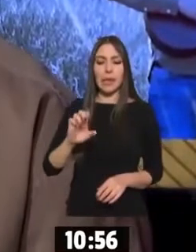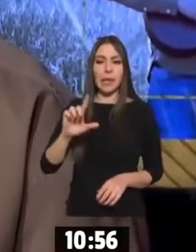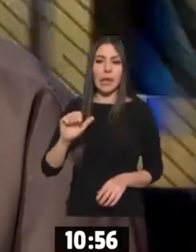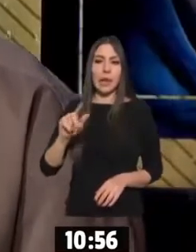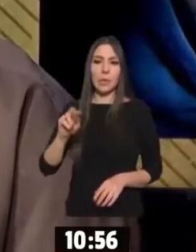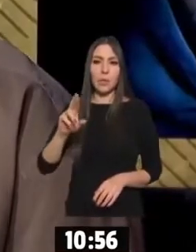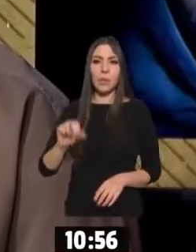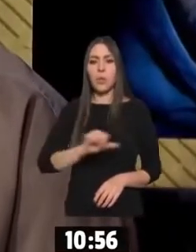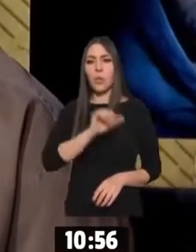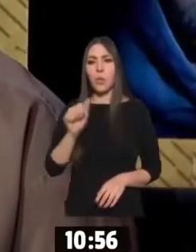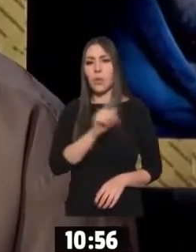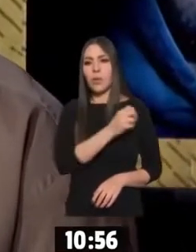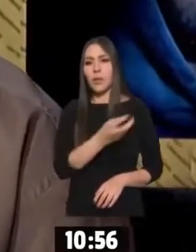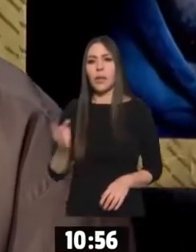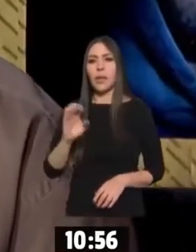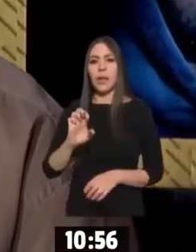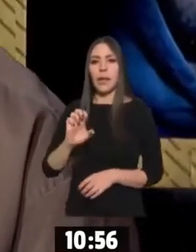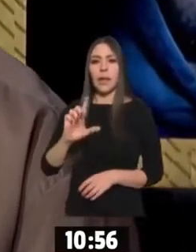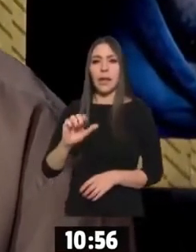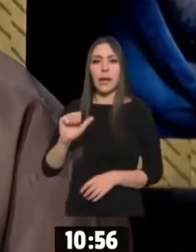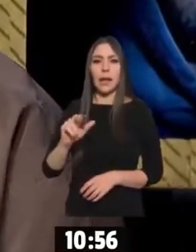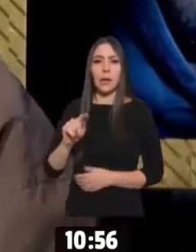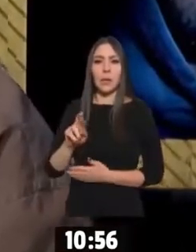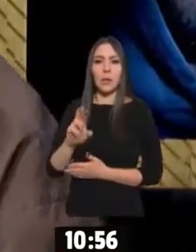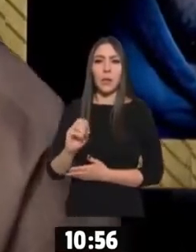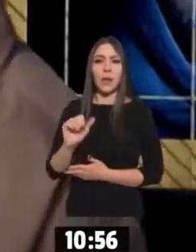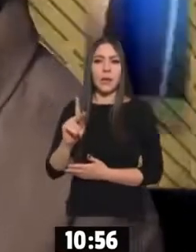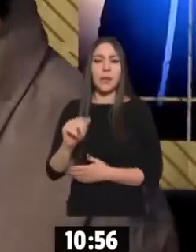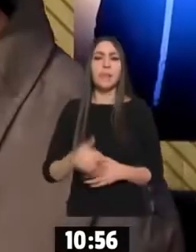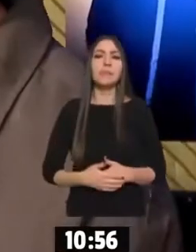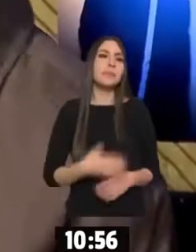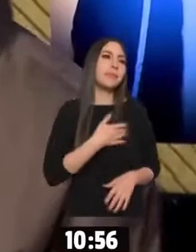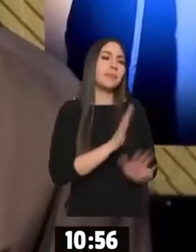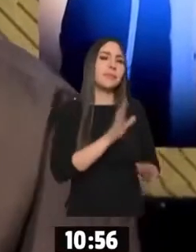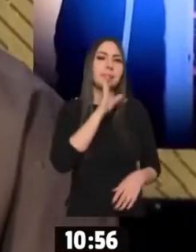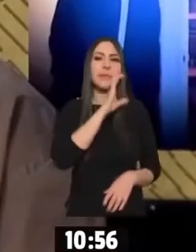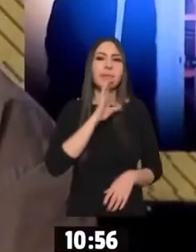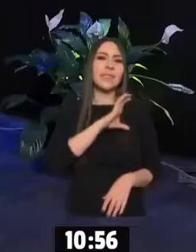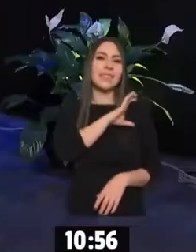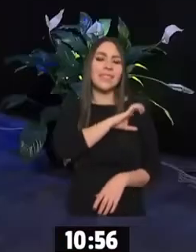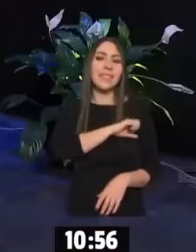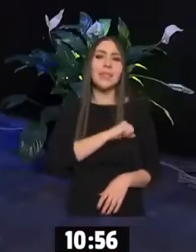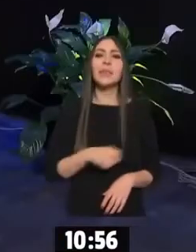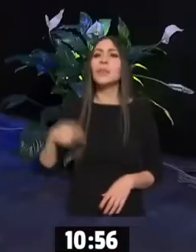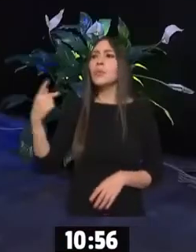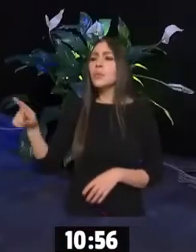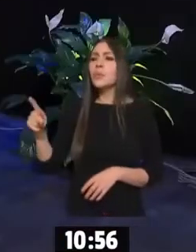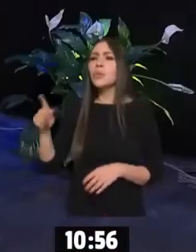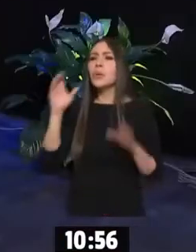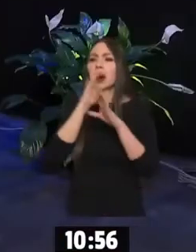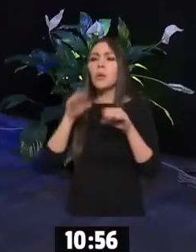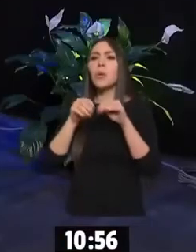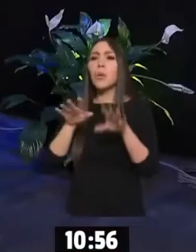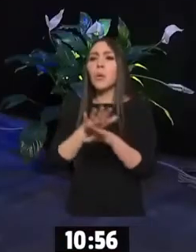como el Arturo Apá. Ya soy fan. El Arturo Apá. Ya soy fan. Oye, y ¿cuáles son tus producciones? ¿Hay algo en